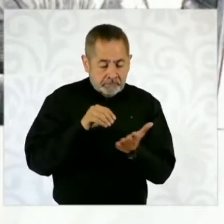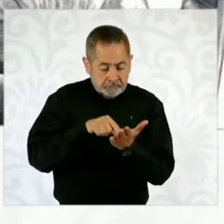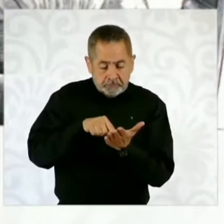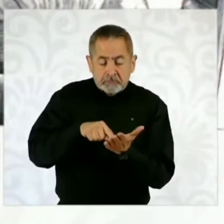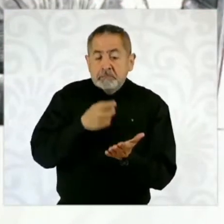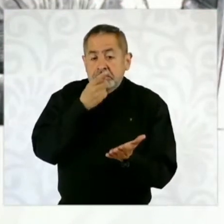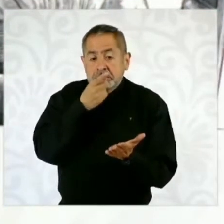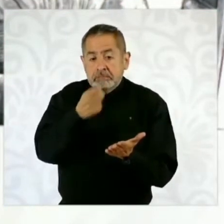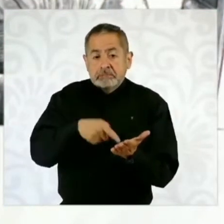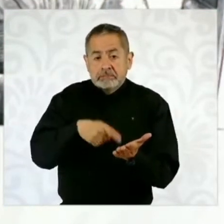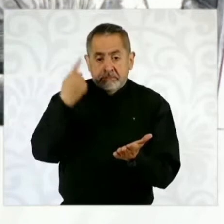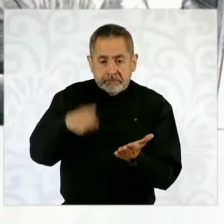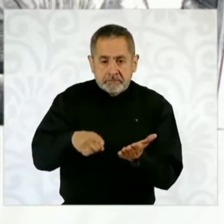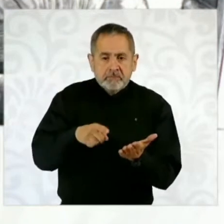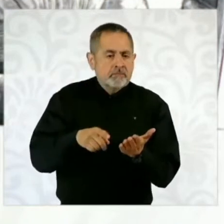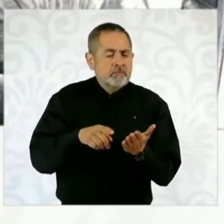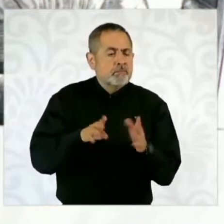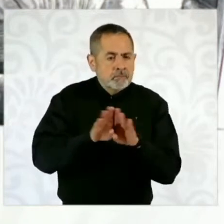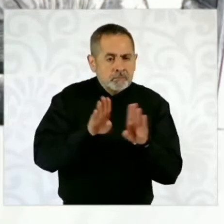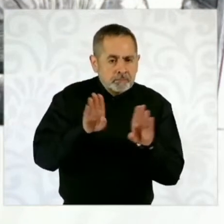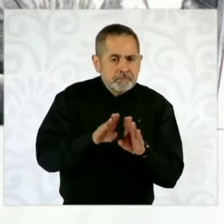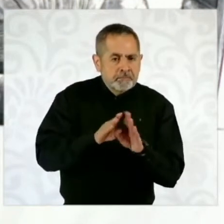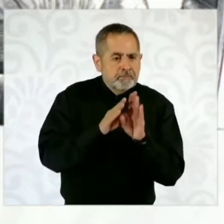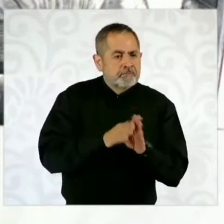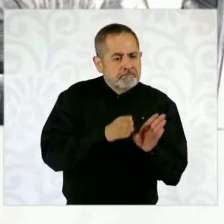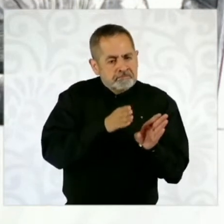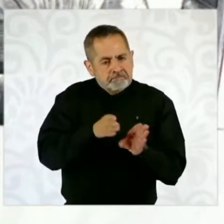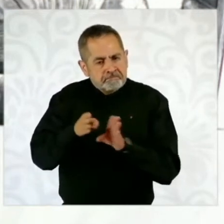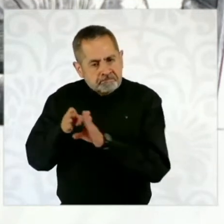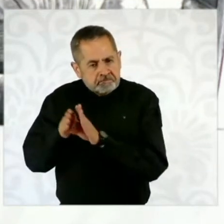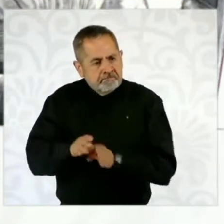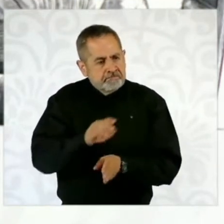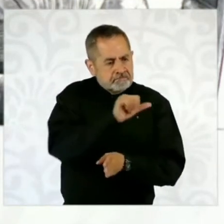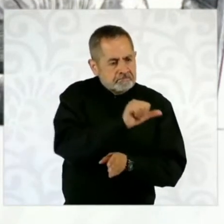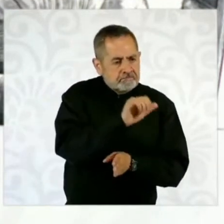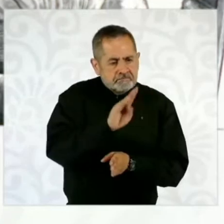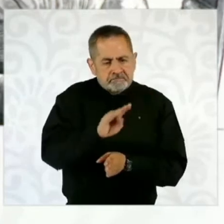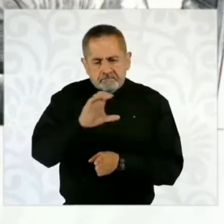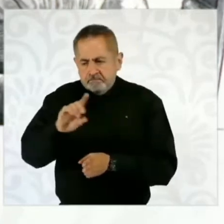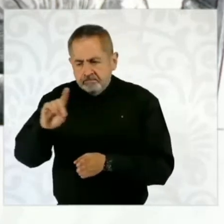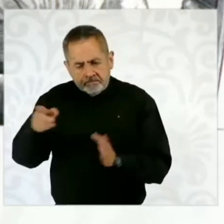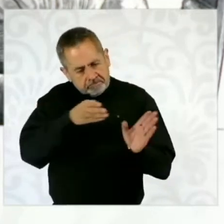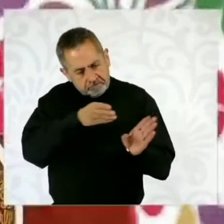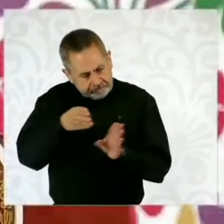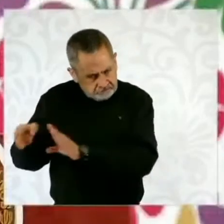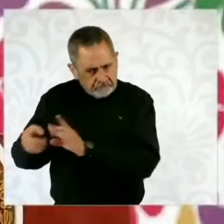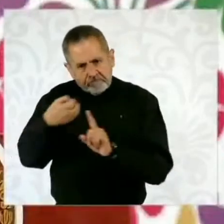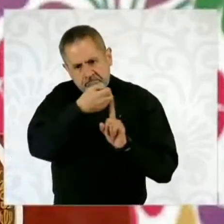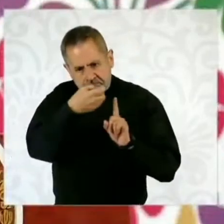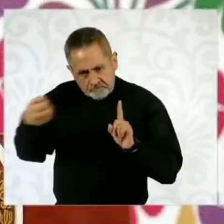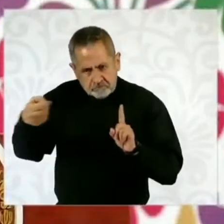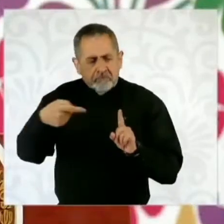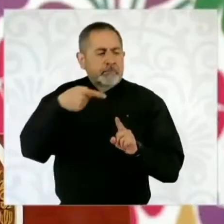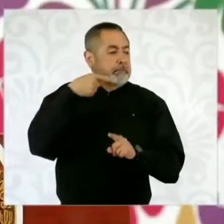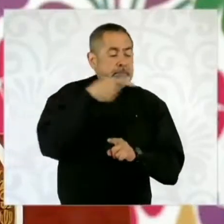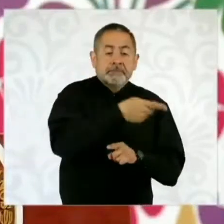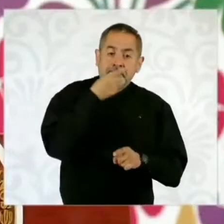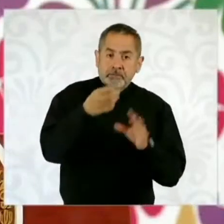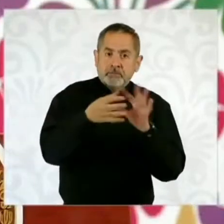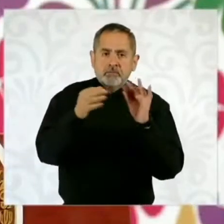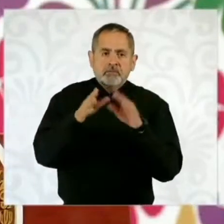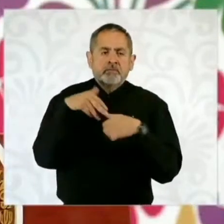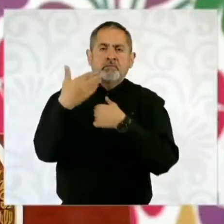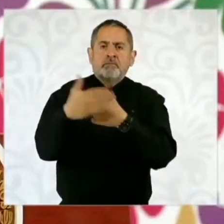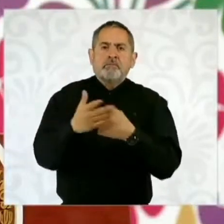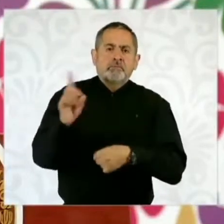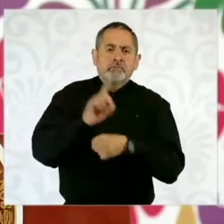establece un mecanismo para poder definir quiénes van a participar en la elección el 1 de